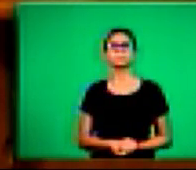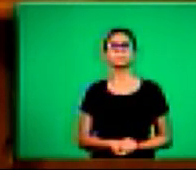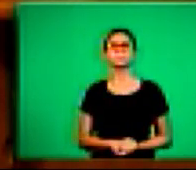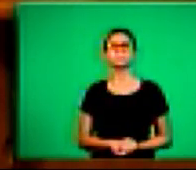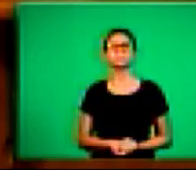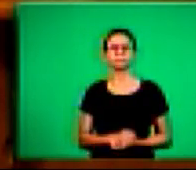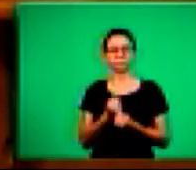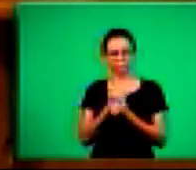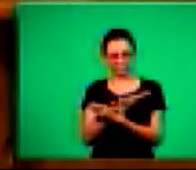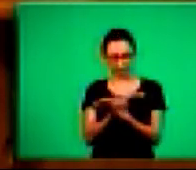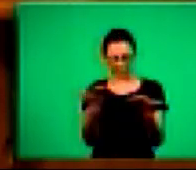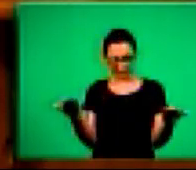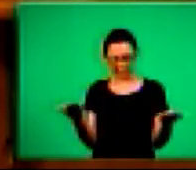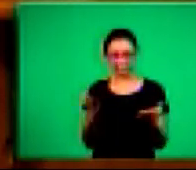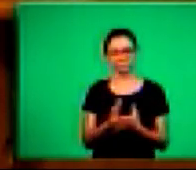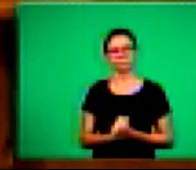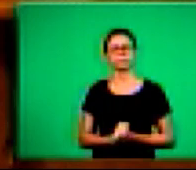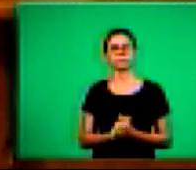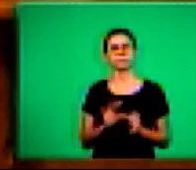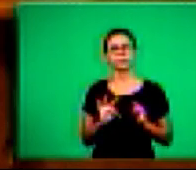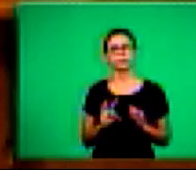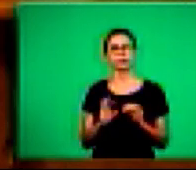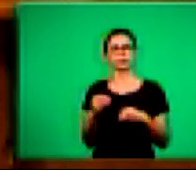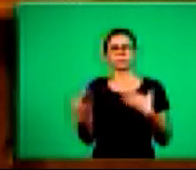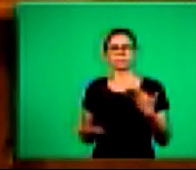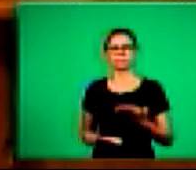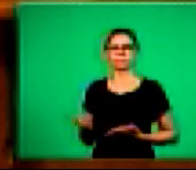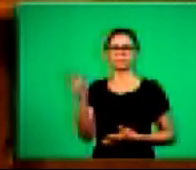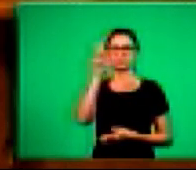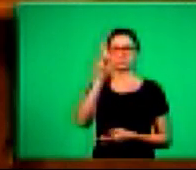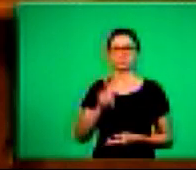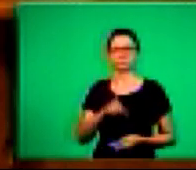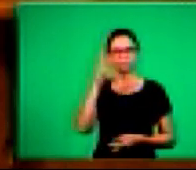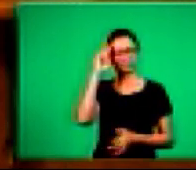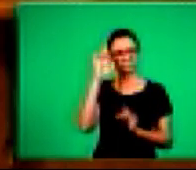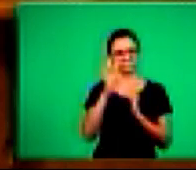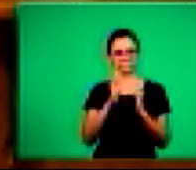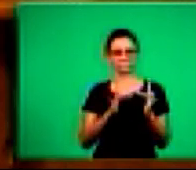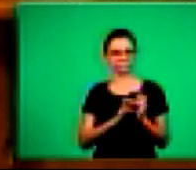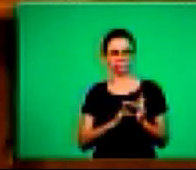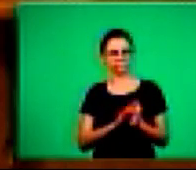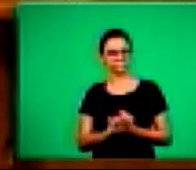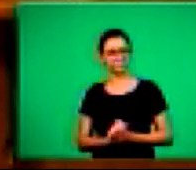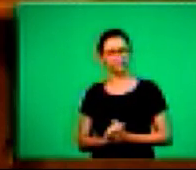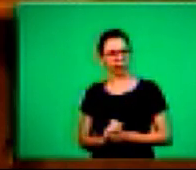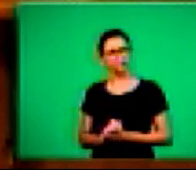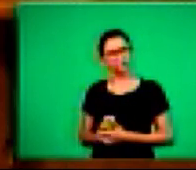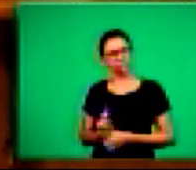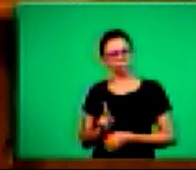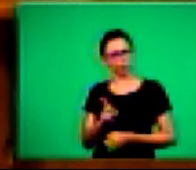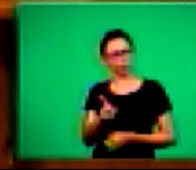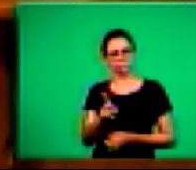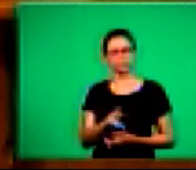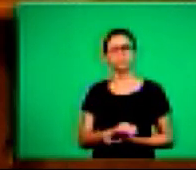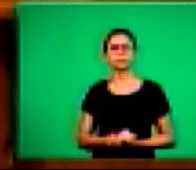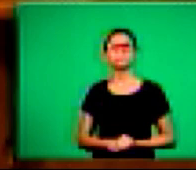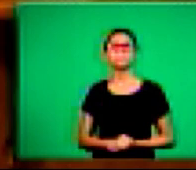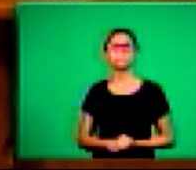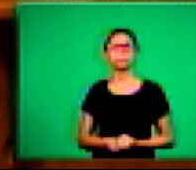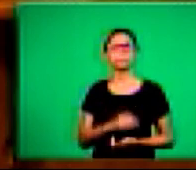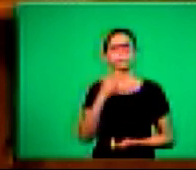yo quiero saludar a todos nuestros hermanos con la paz del señor vamos a dar continuidad